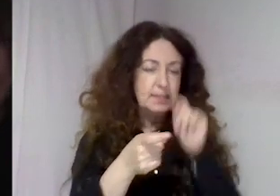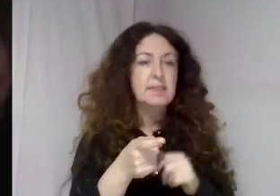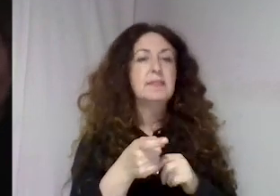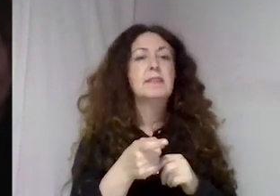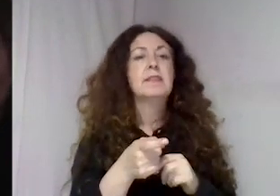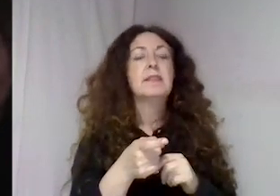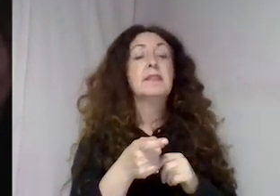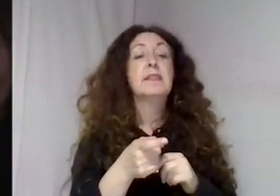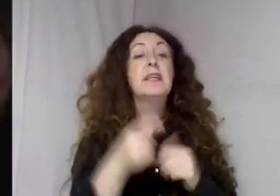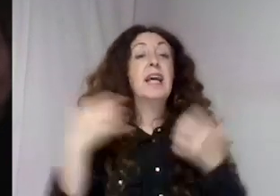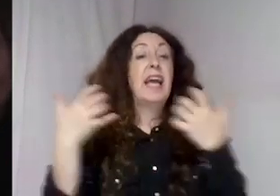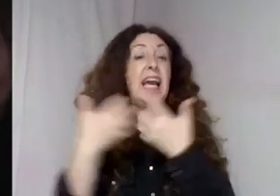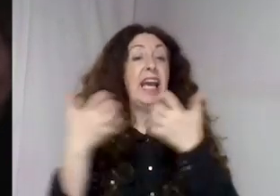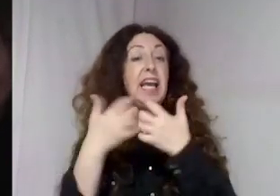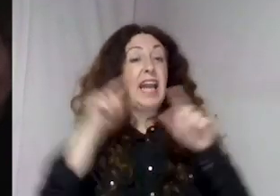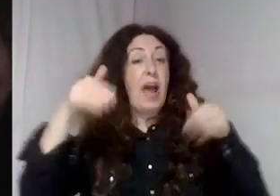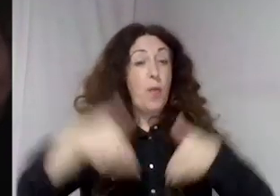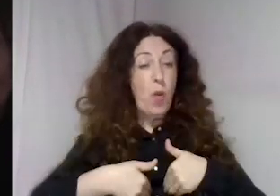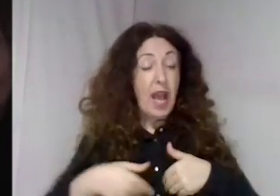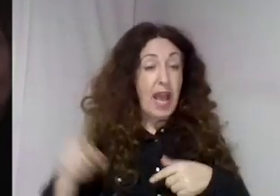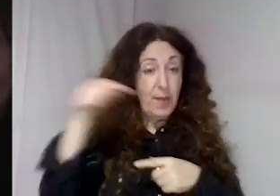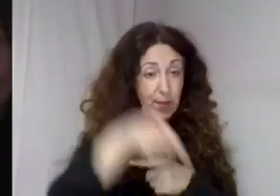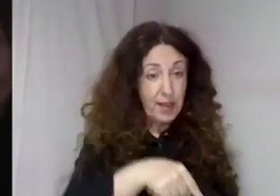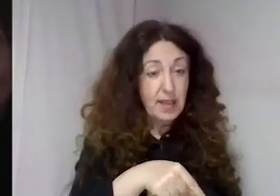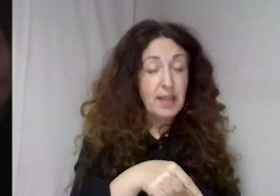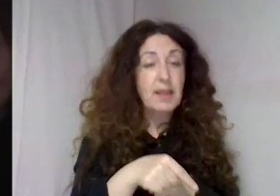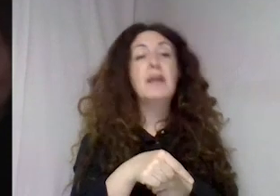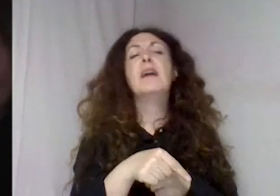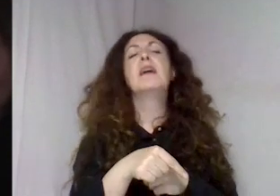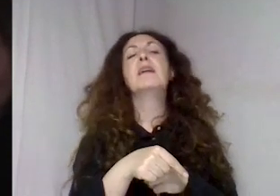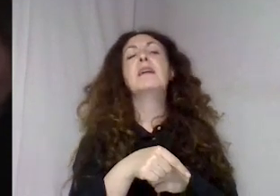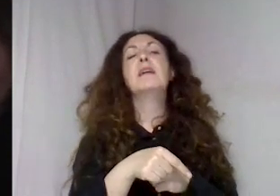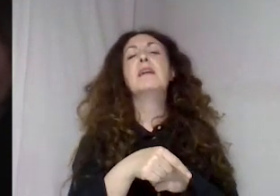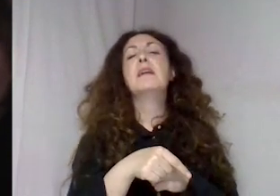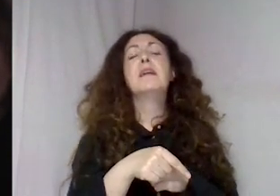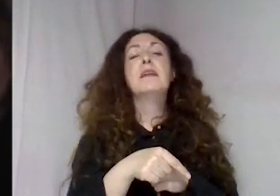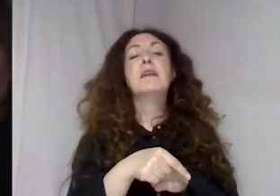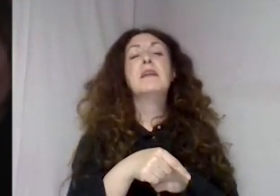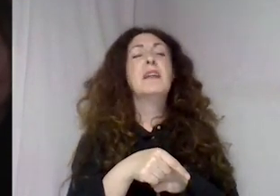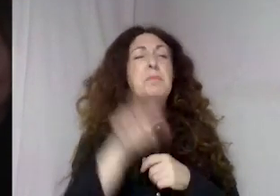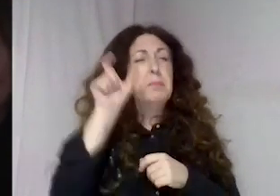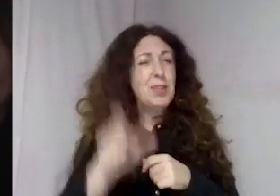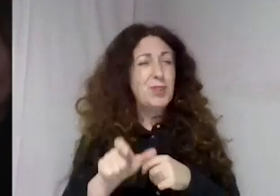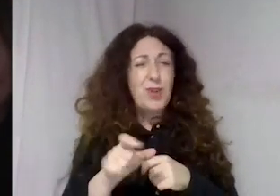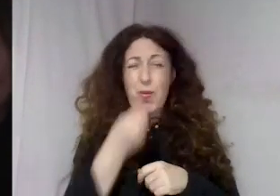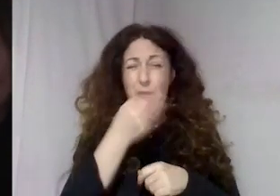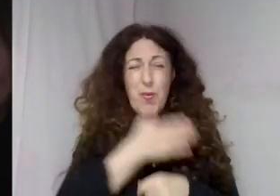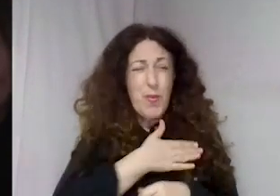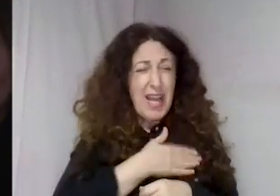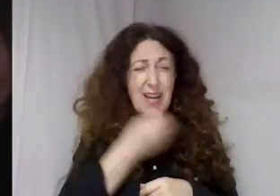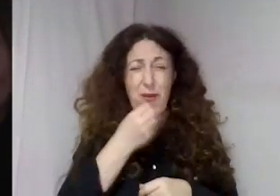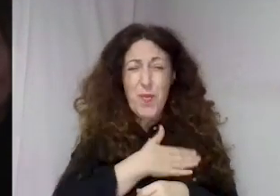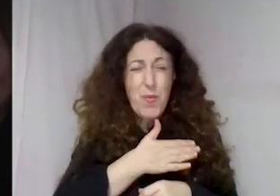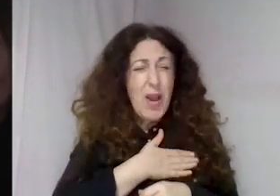que en sus tres obras sobre nuestros antepasados habla de un visconte, de un visconde